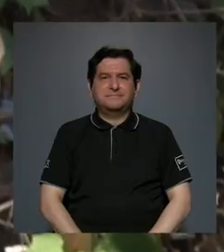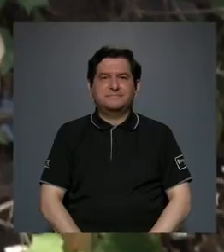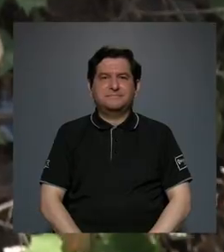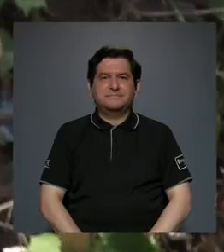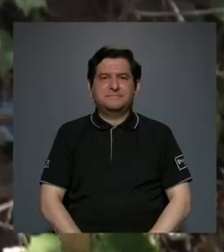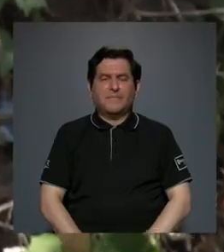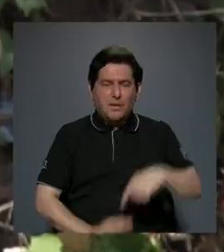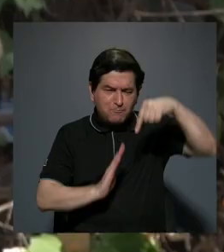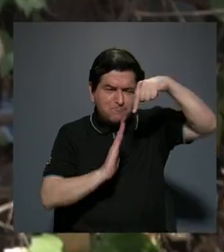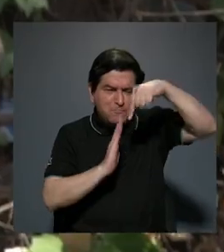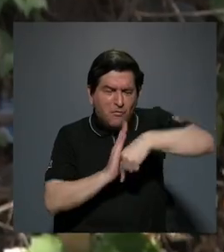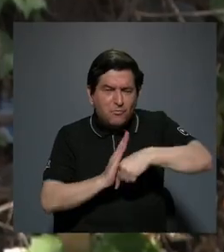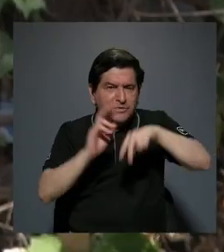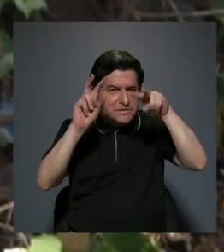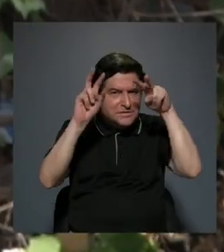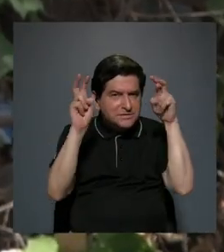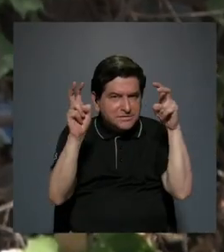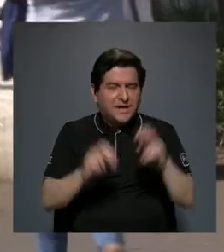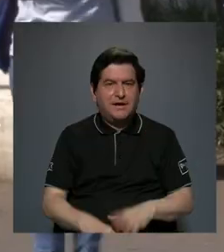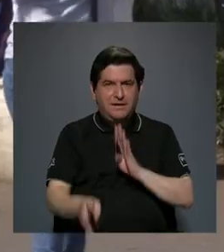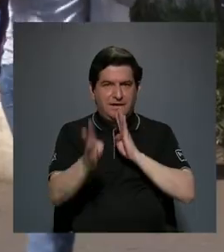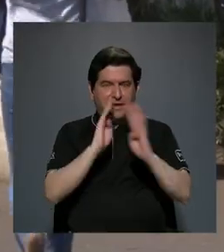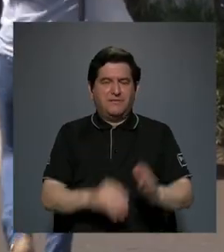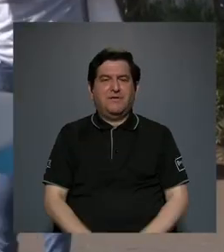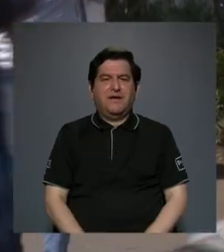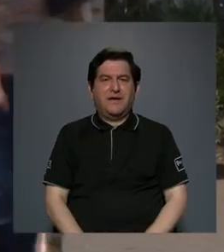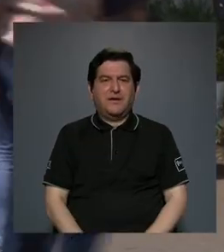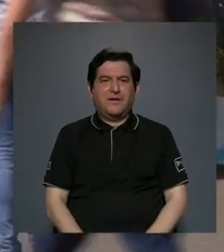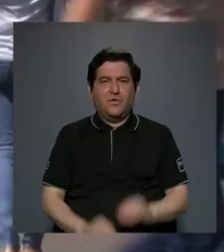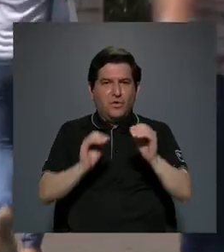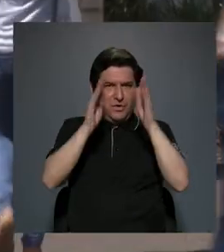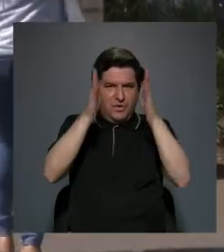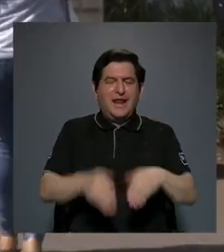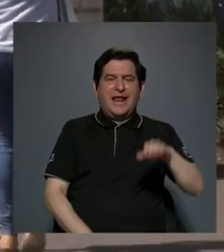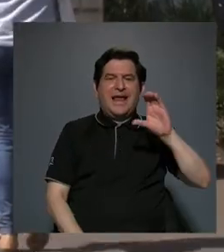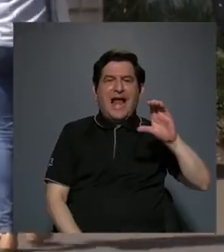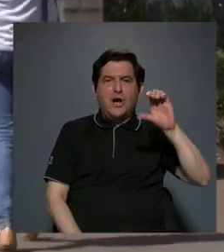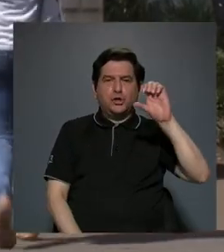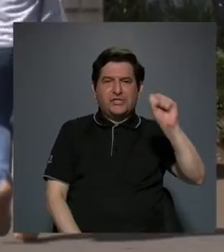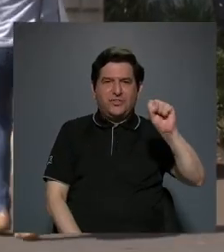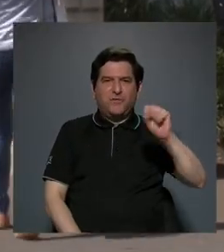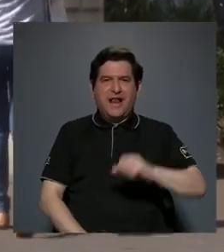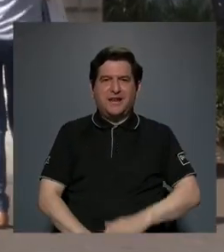profundizar sobre el tema, conversaremos con el académico Carlos Sandoval.